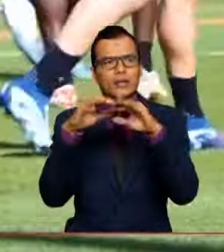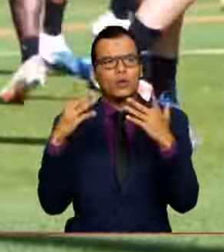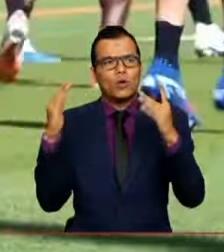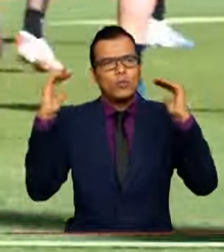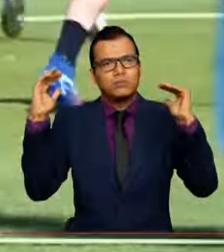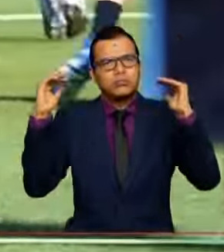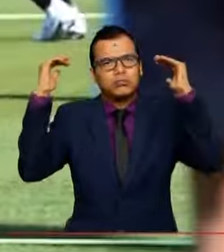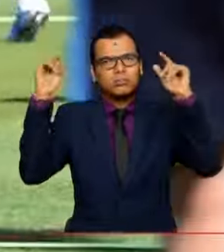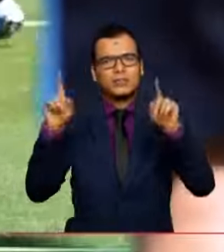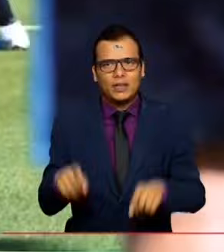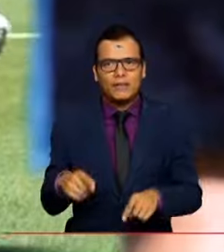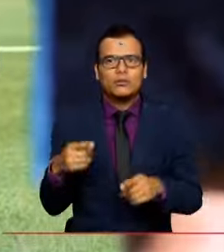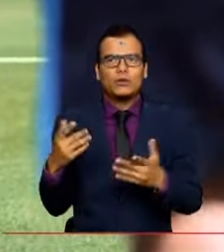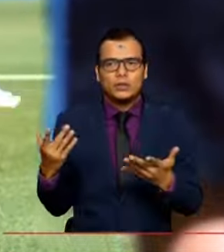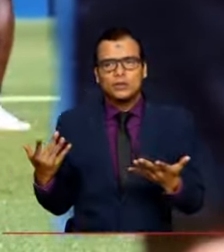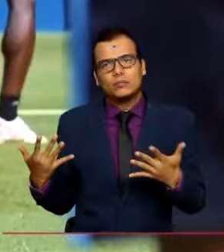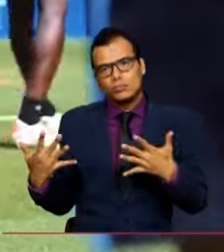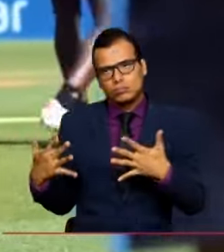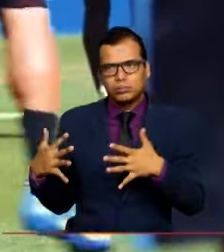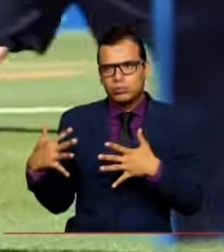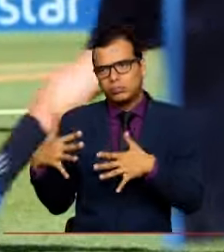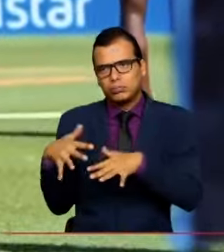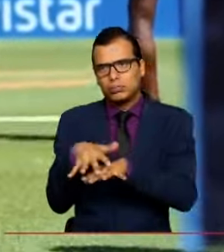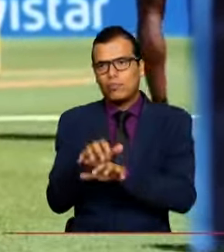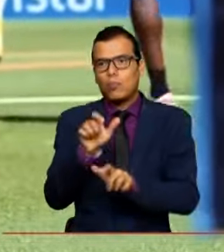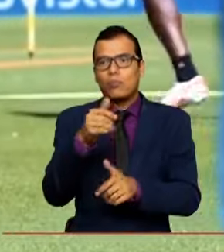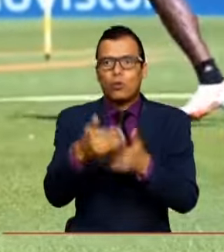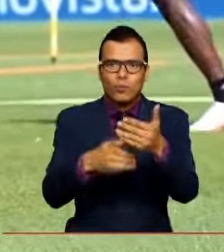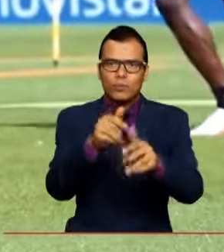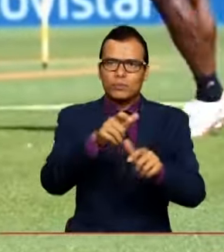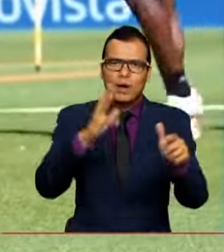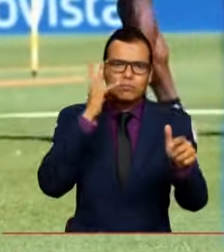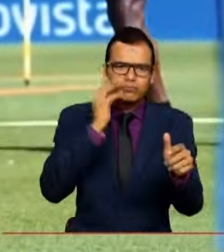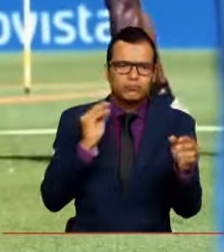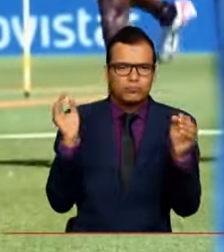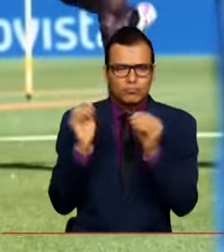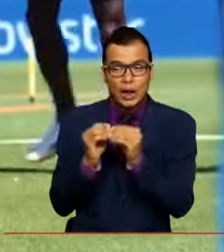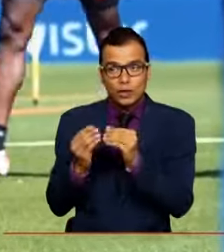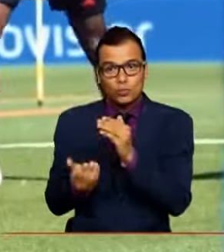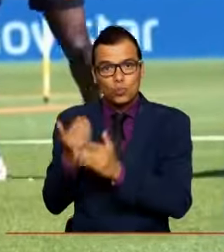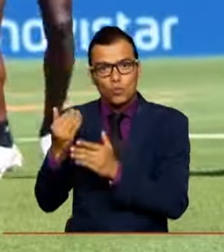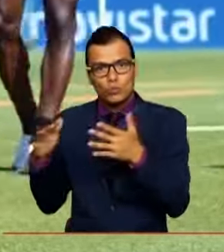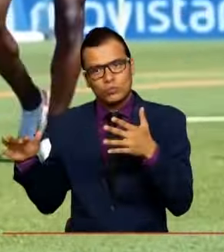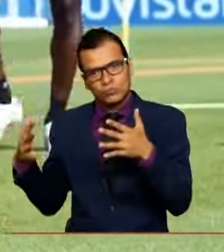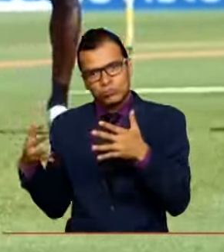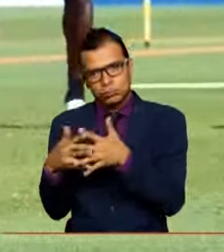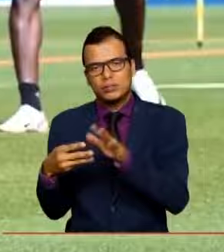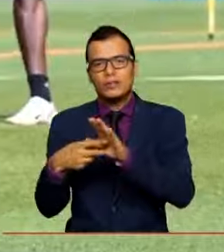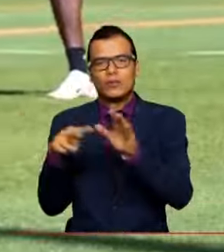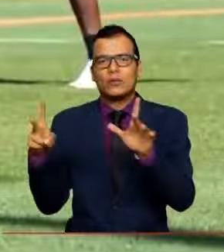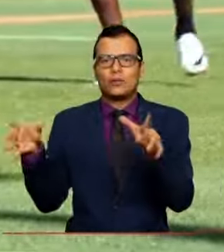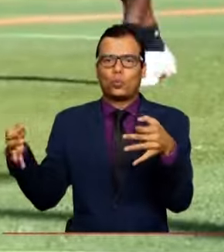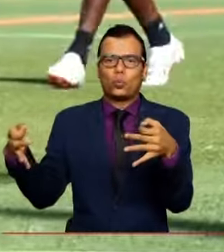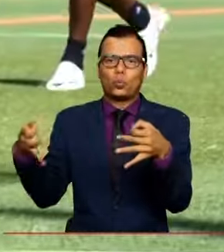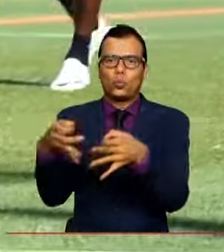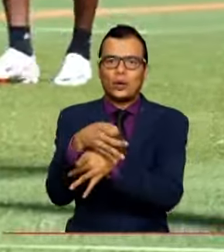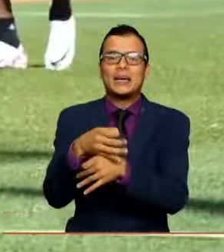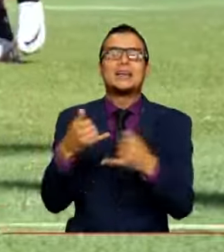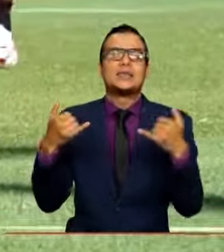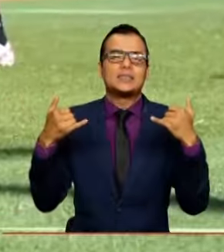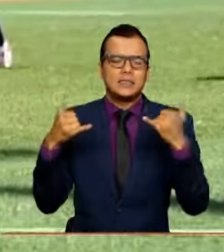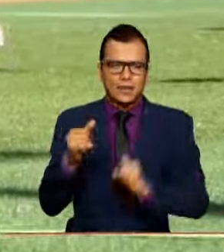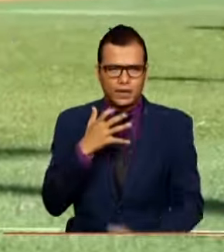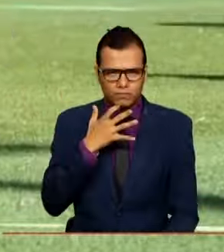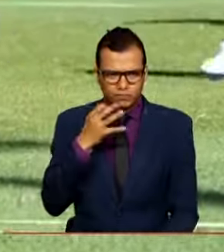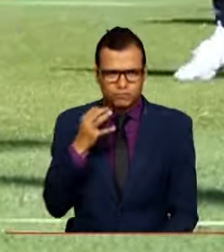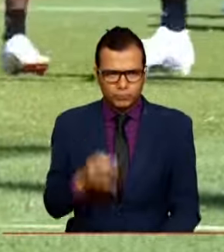que tiene, ¿no? En cuanto al rendimiento físico y técnico también, ¿no? La verdad que hay menos margen de